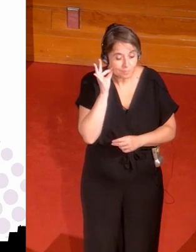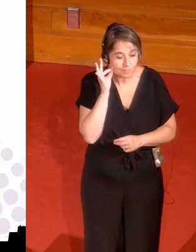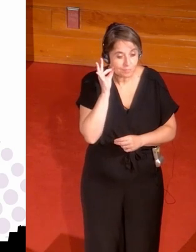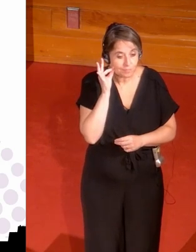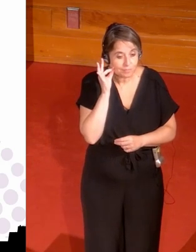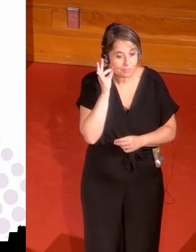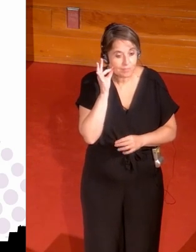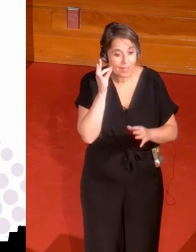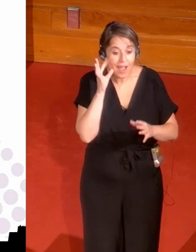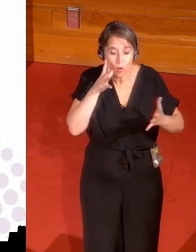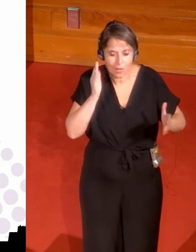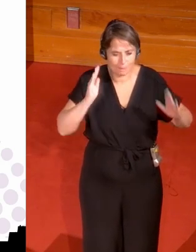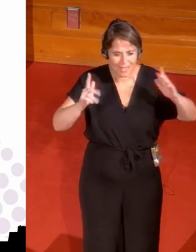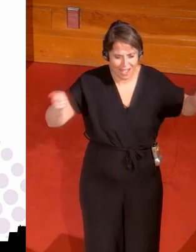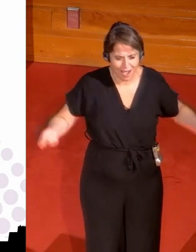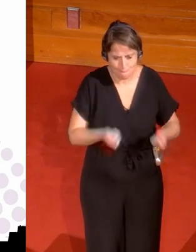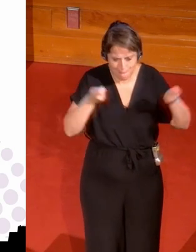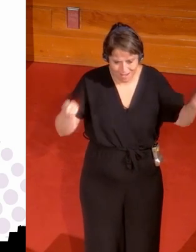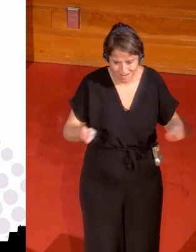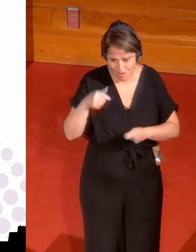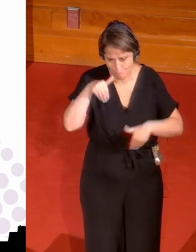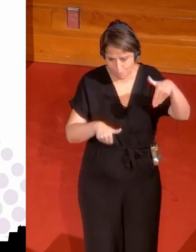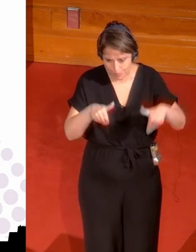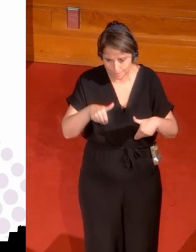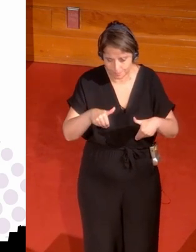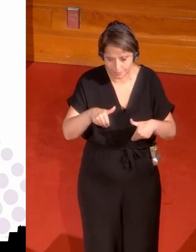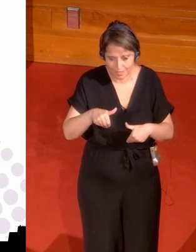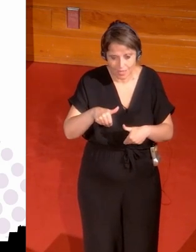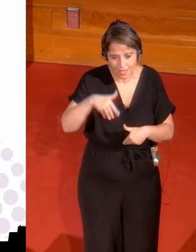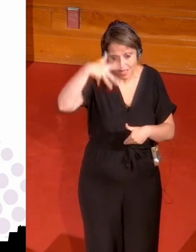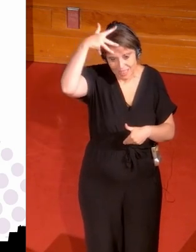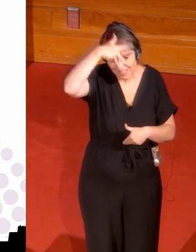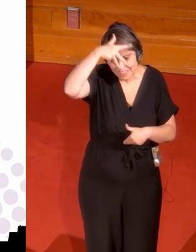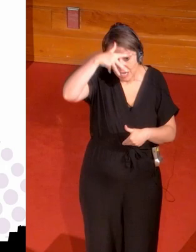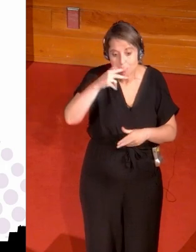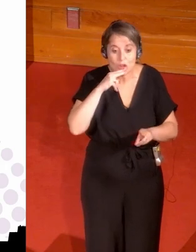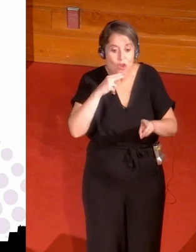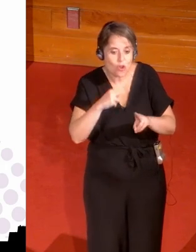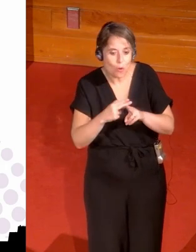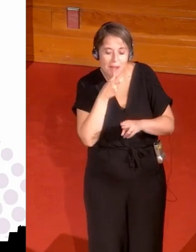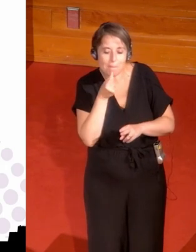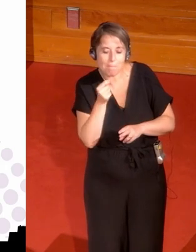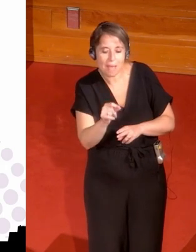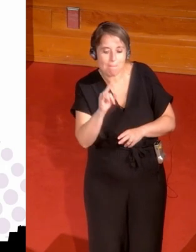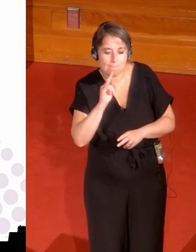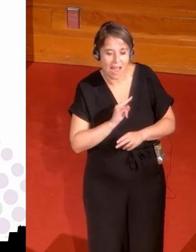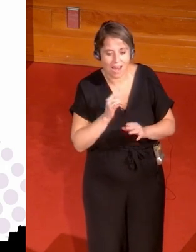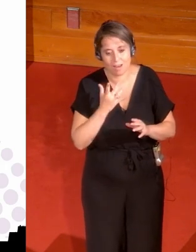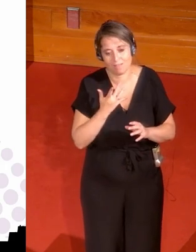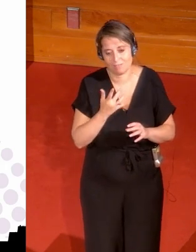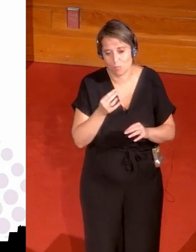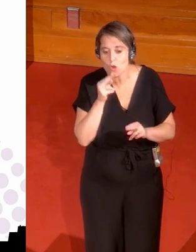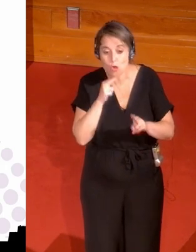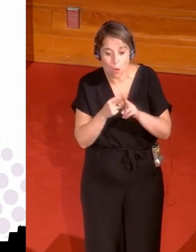cuestión de campaña eh Trump le da por pronunciarlo mal es una manera de despreciar a la